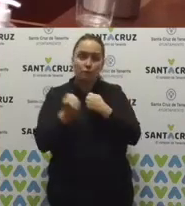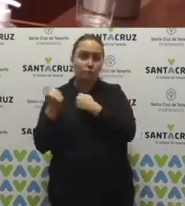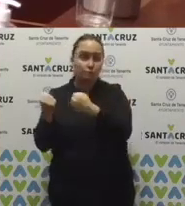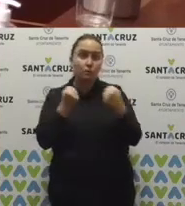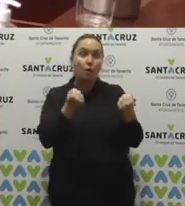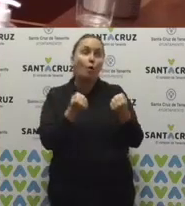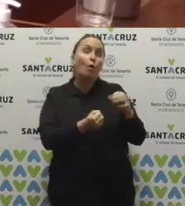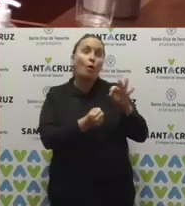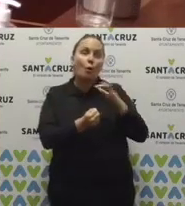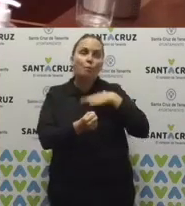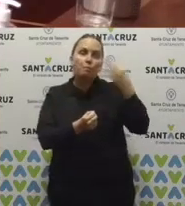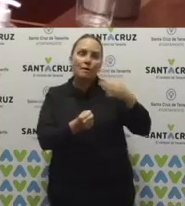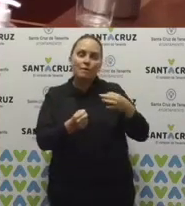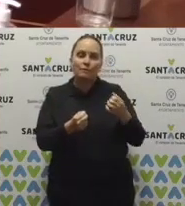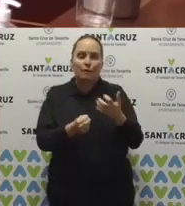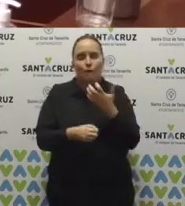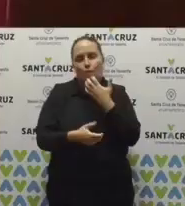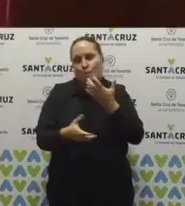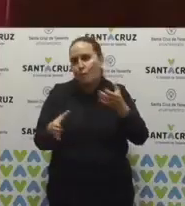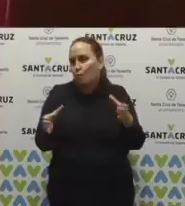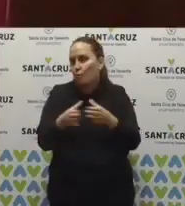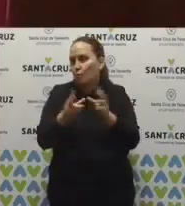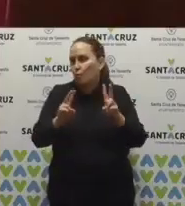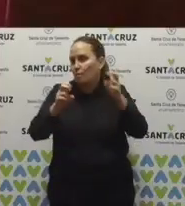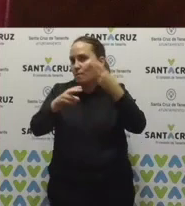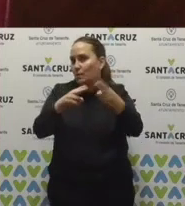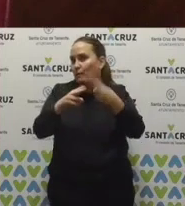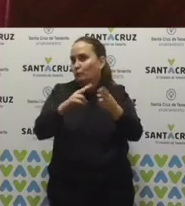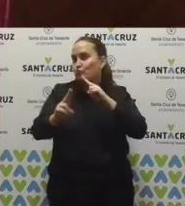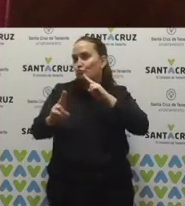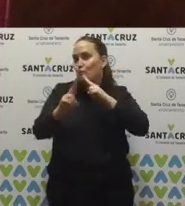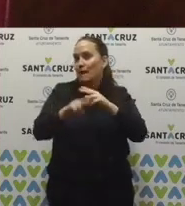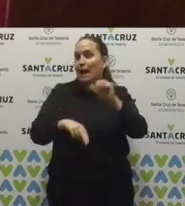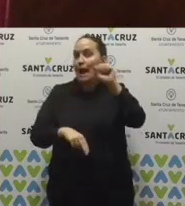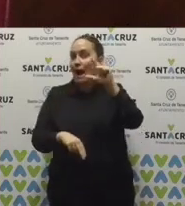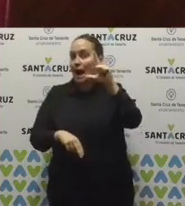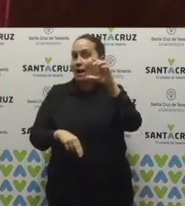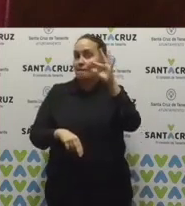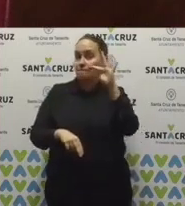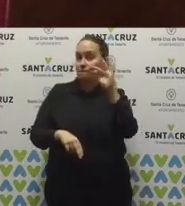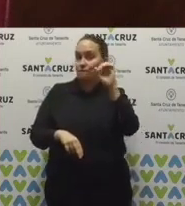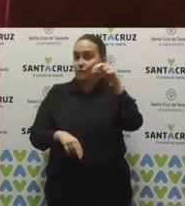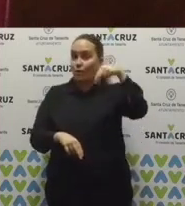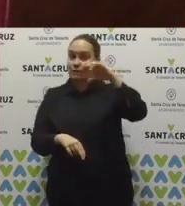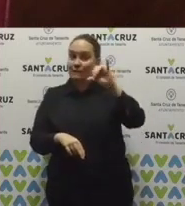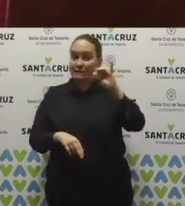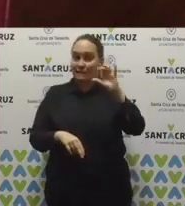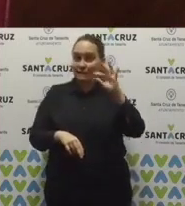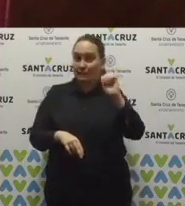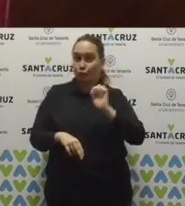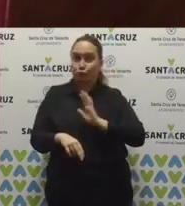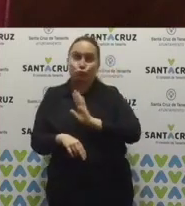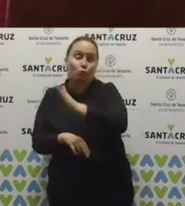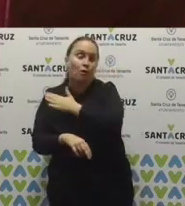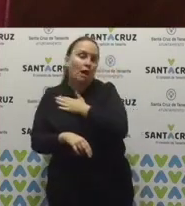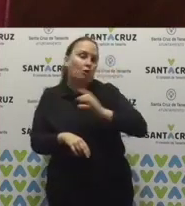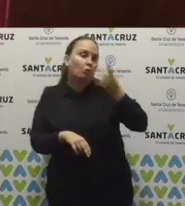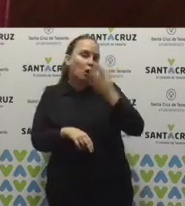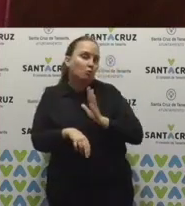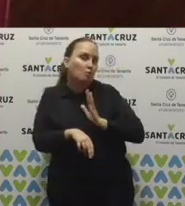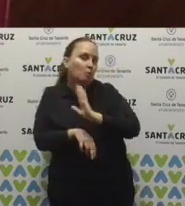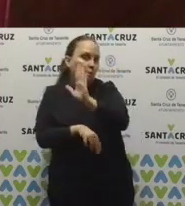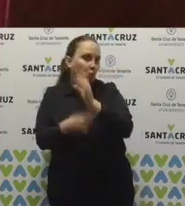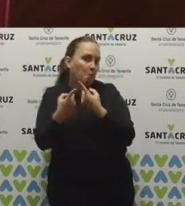partido y perdóname la broma que se llama el partido alfonsinista que hoy aquí en santa grupos pretenden tener una posición propia y diferenciada